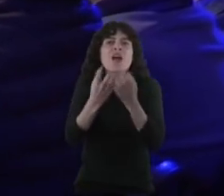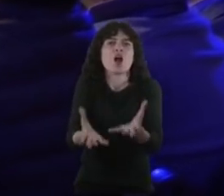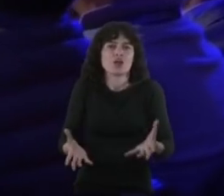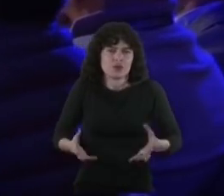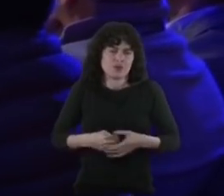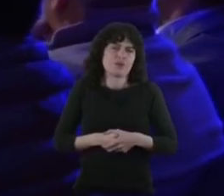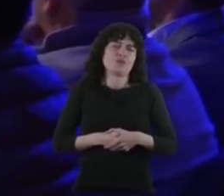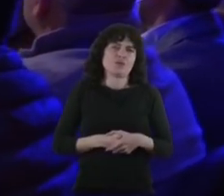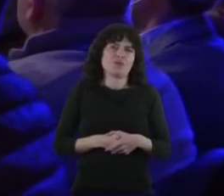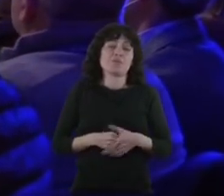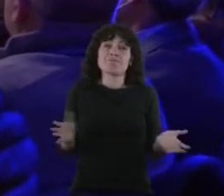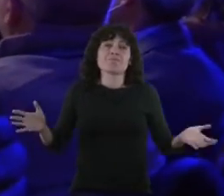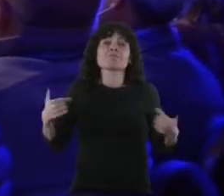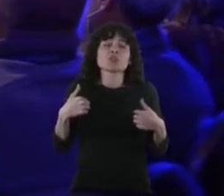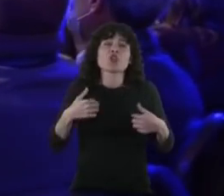Y de verdad,